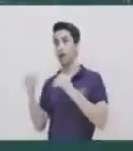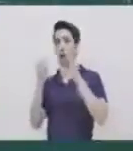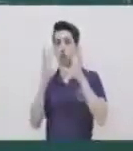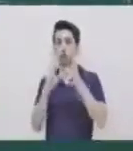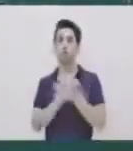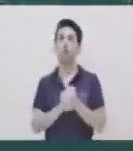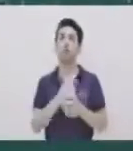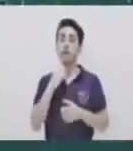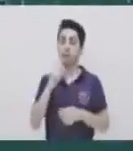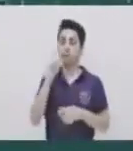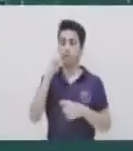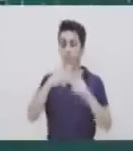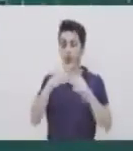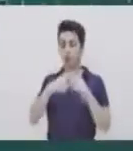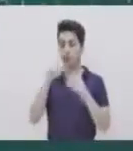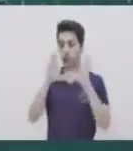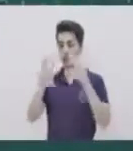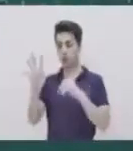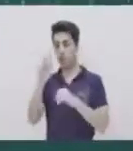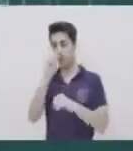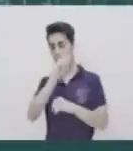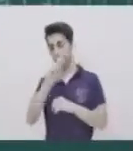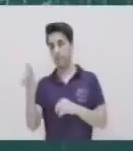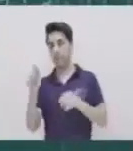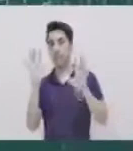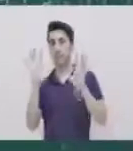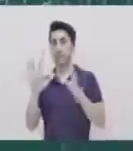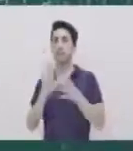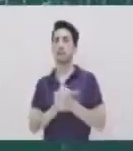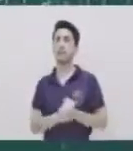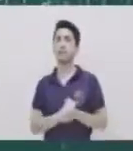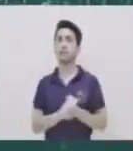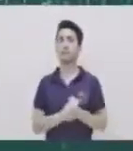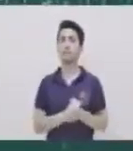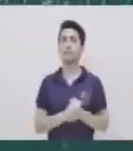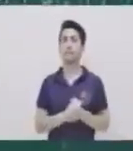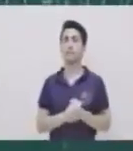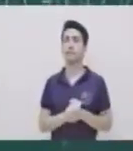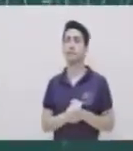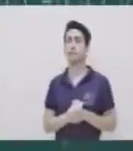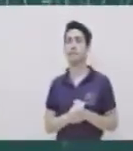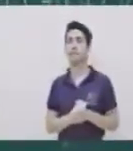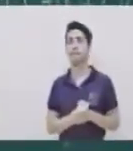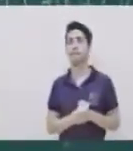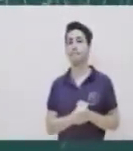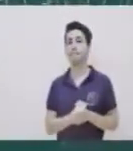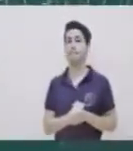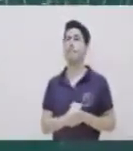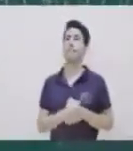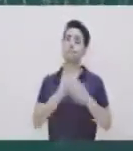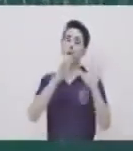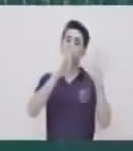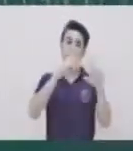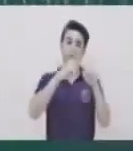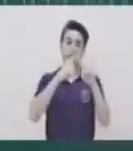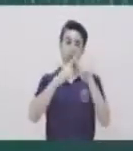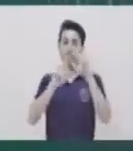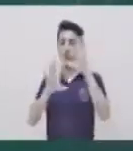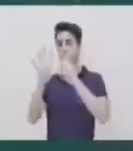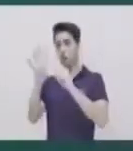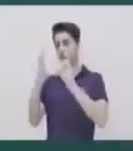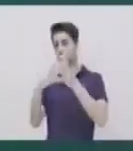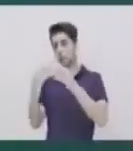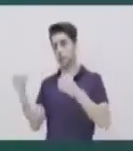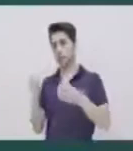por N, que sería 14 dividido 10. Entonces tenemos que multiplicar 8 por